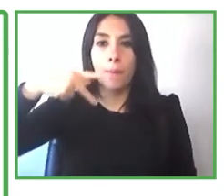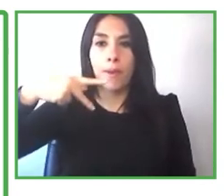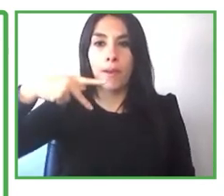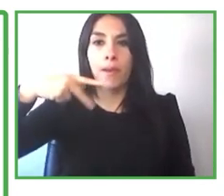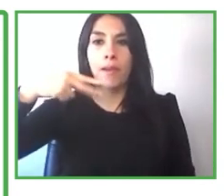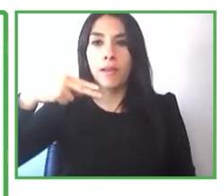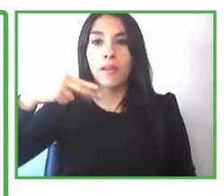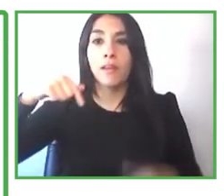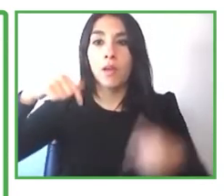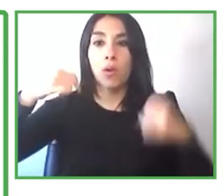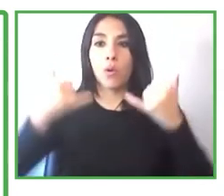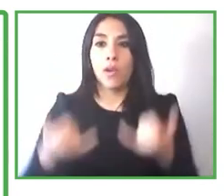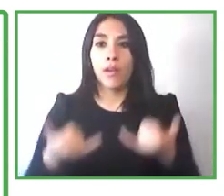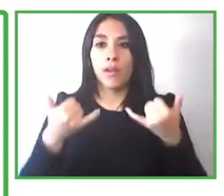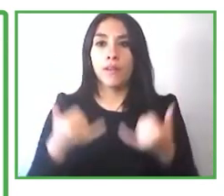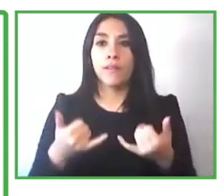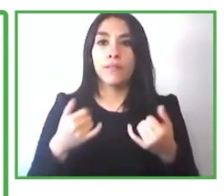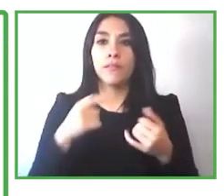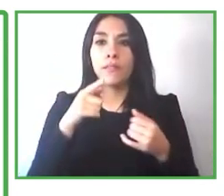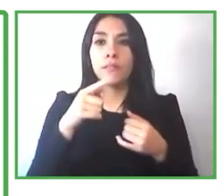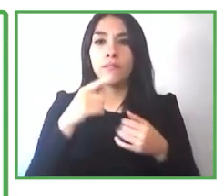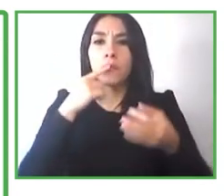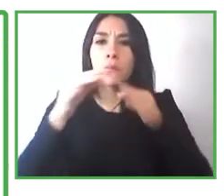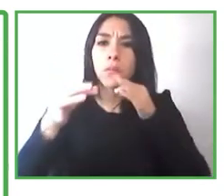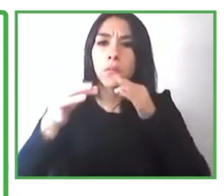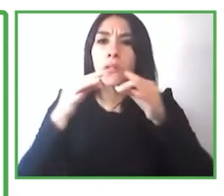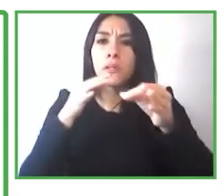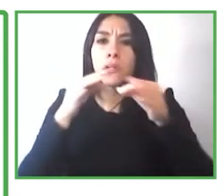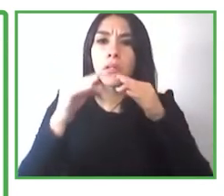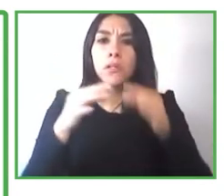nos cuente él mismo acerca de su historia con EY.